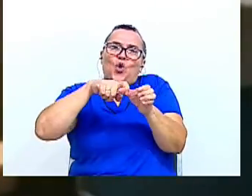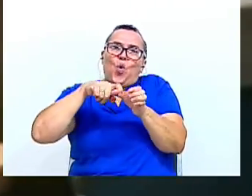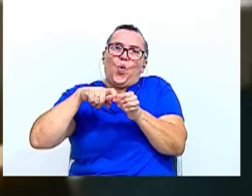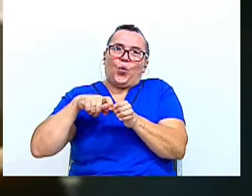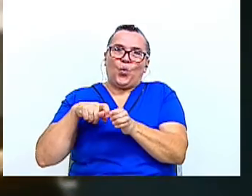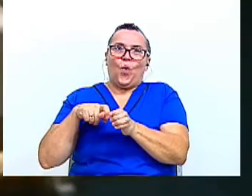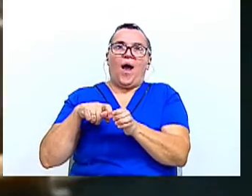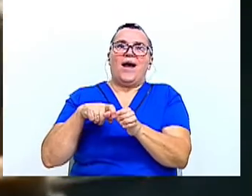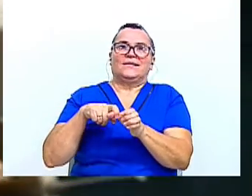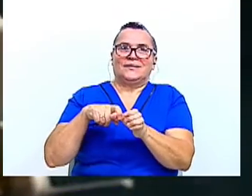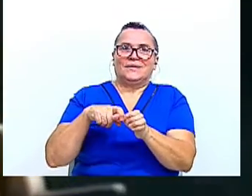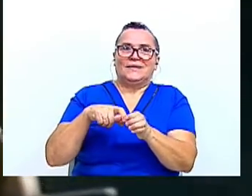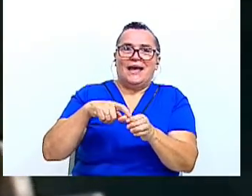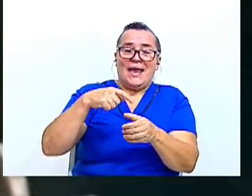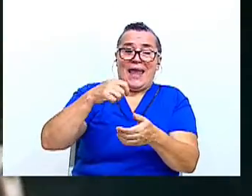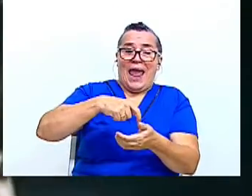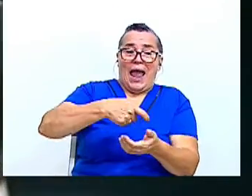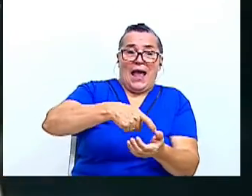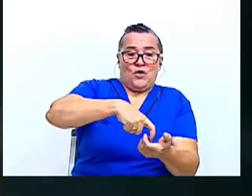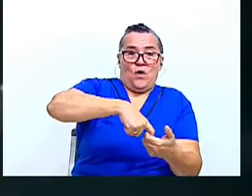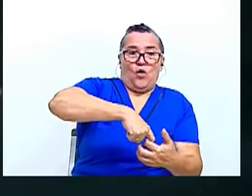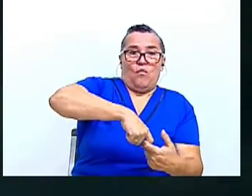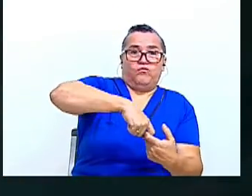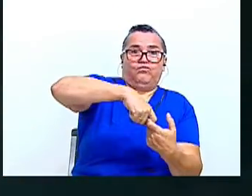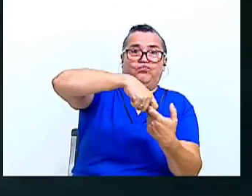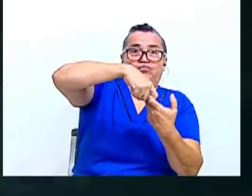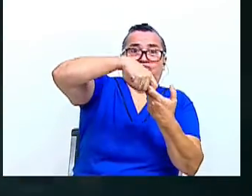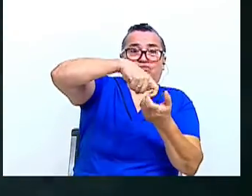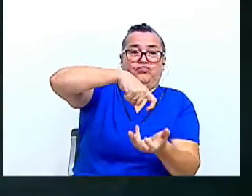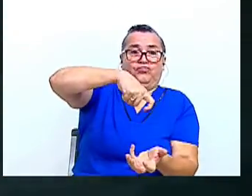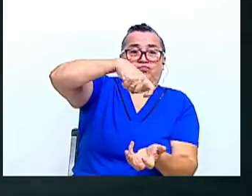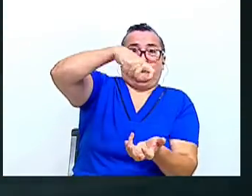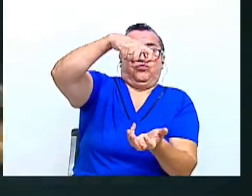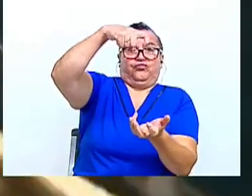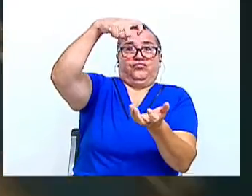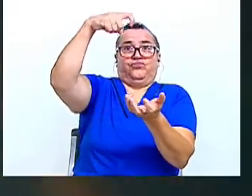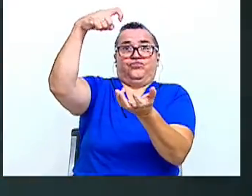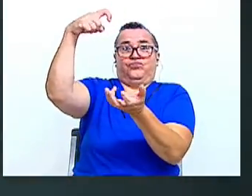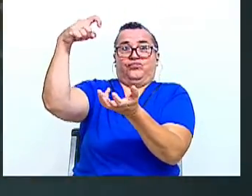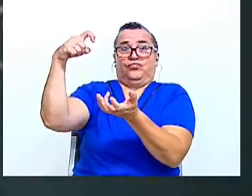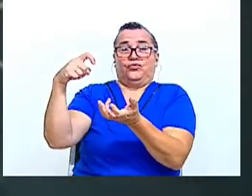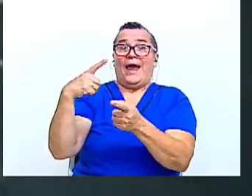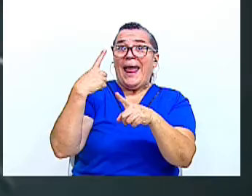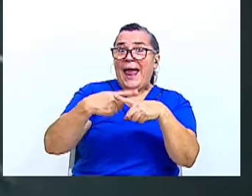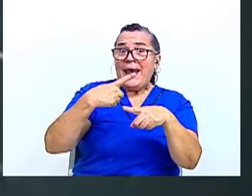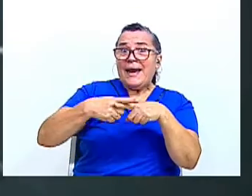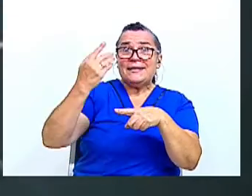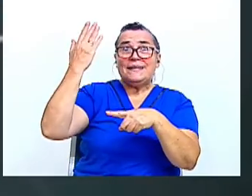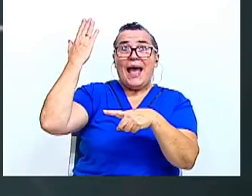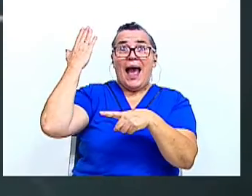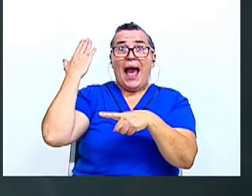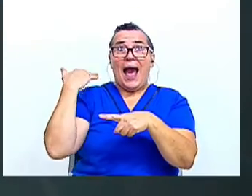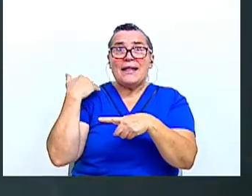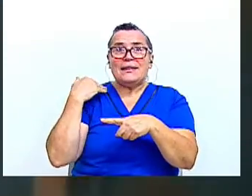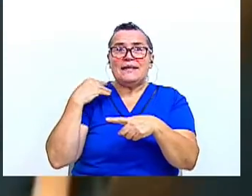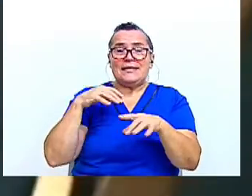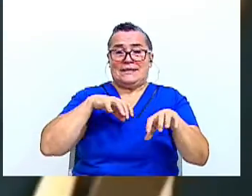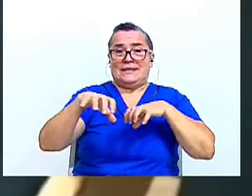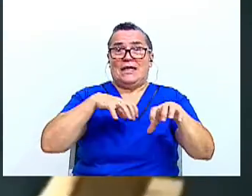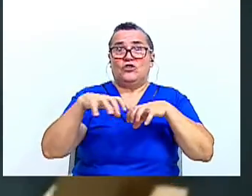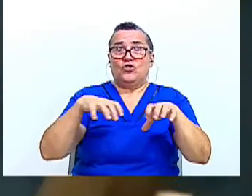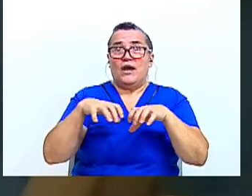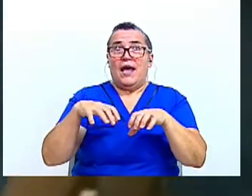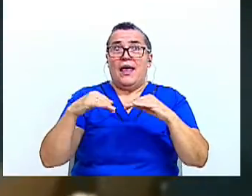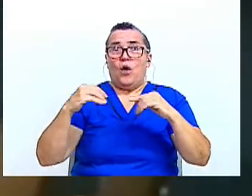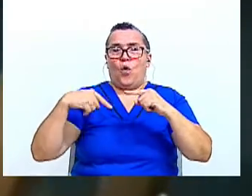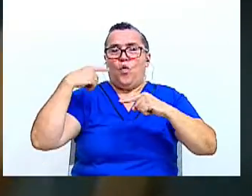que facilitan la elevación de cargas. En la antigua Grecia eran accionadas mediante cabrestantes, y en el mundo